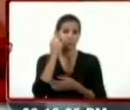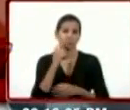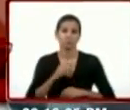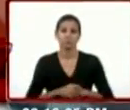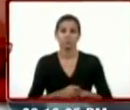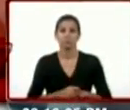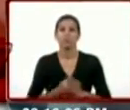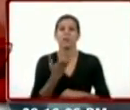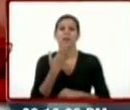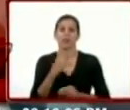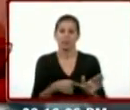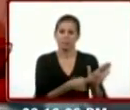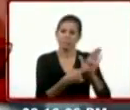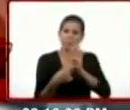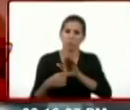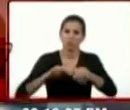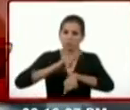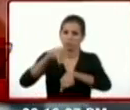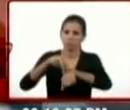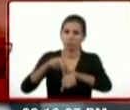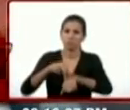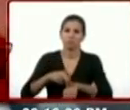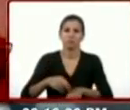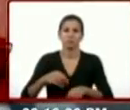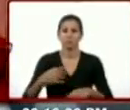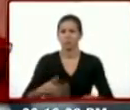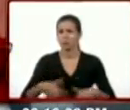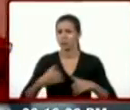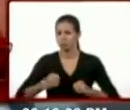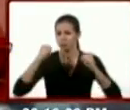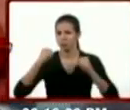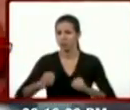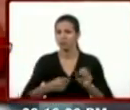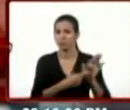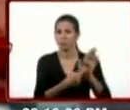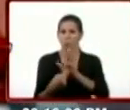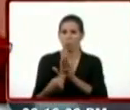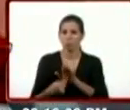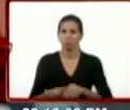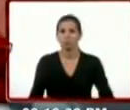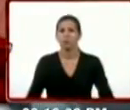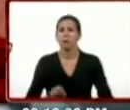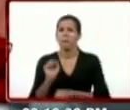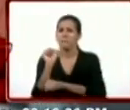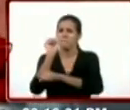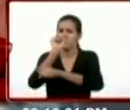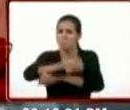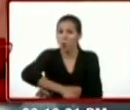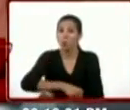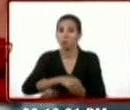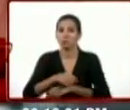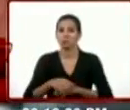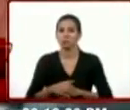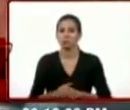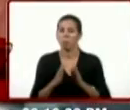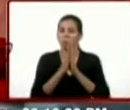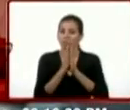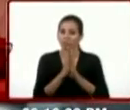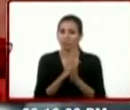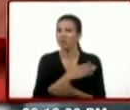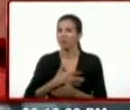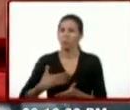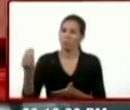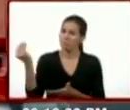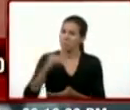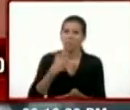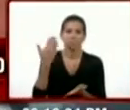el ejemplo a nivel nacional porque esto va a ser un efecto dominó. Te vamos a aplastar, Capriles, por favor. No queremos más derramamiento